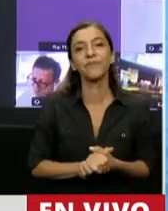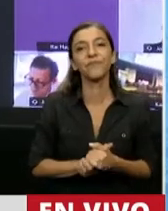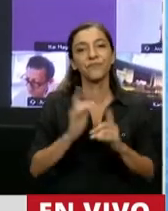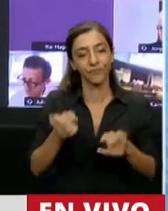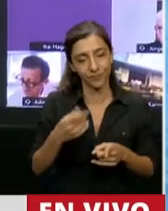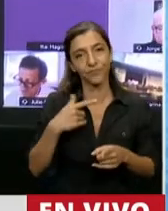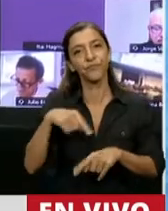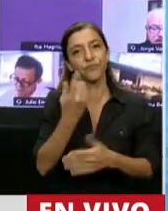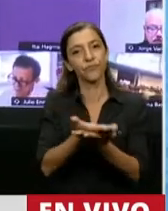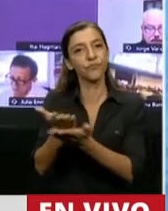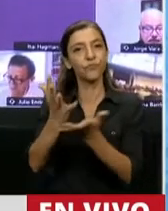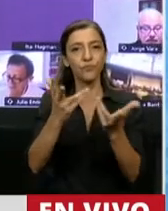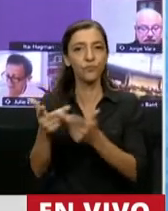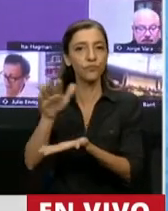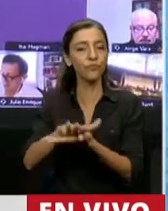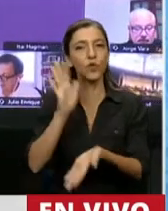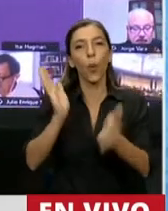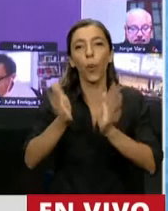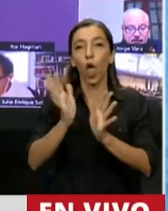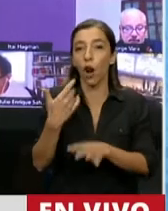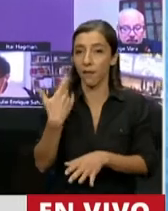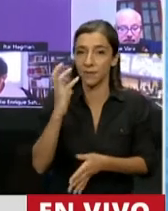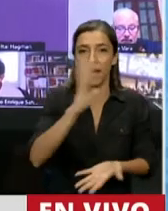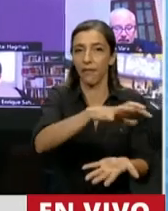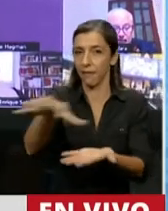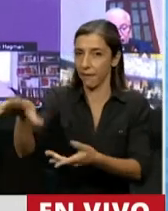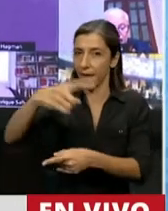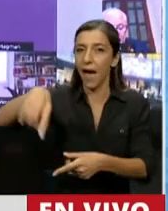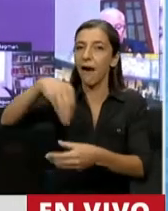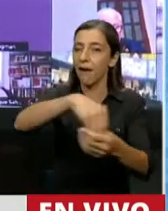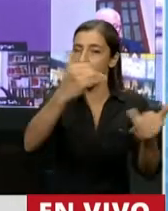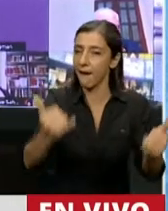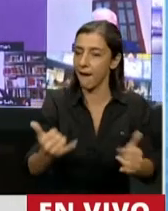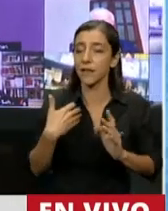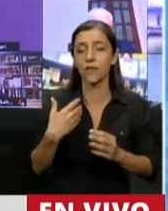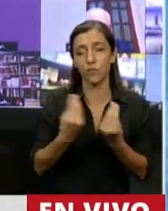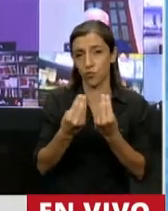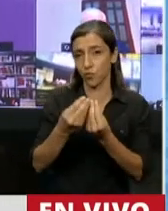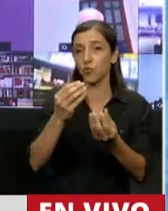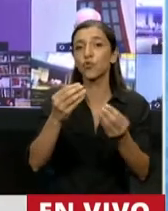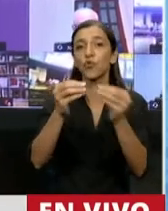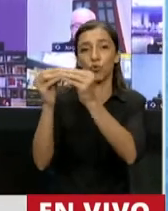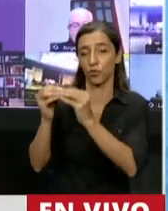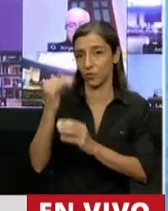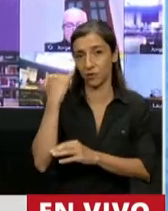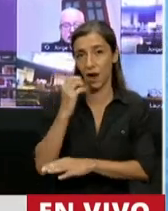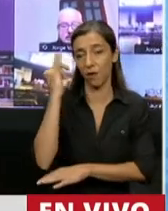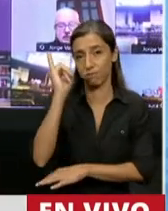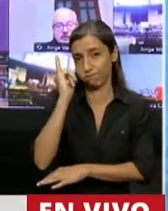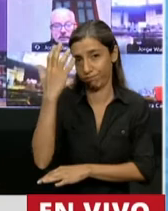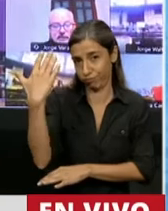hay muchos colegas que claramente hablaron de varios de estos casos, que se cometieron